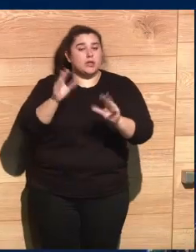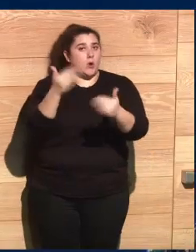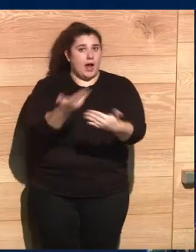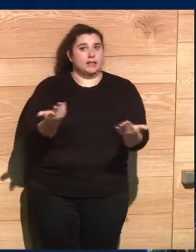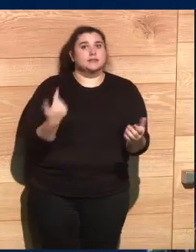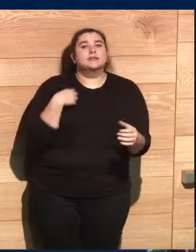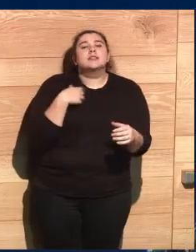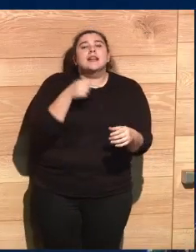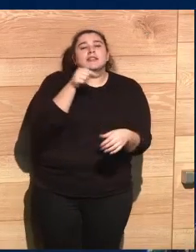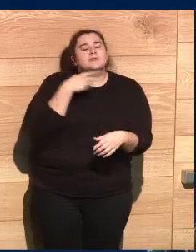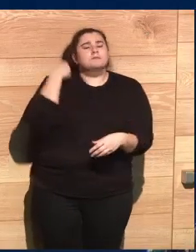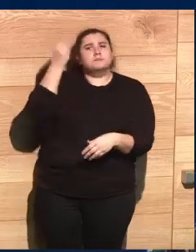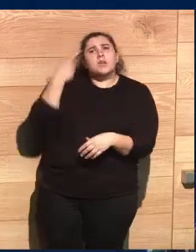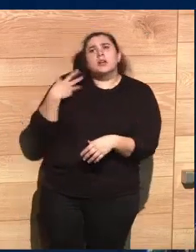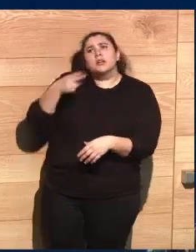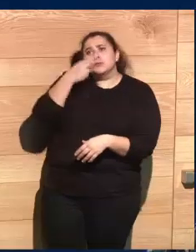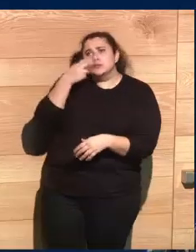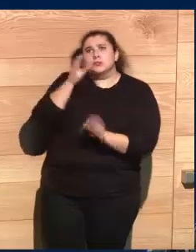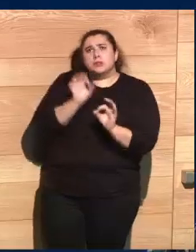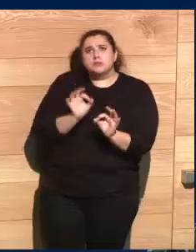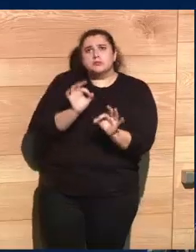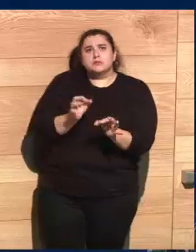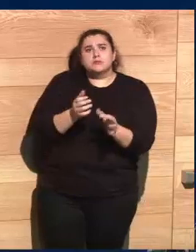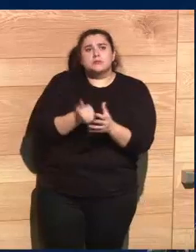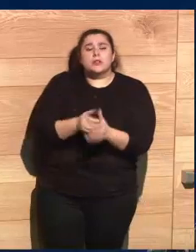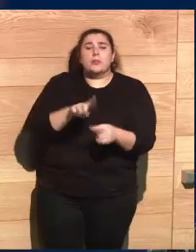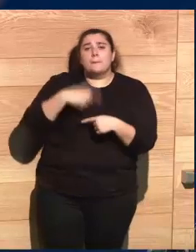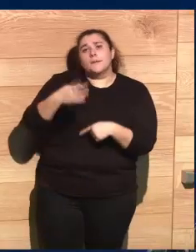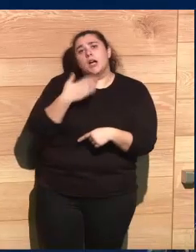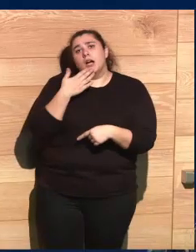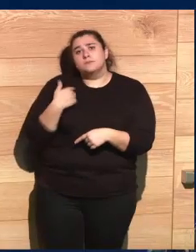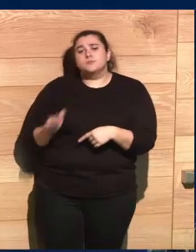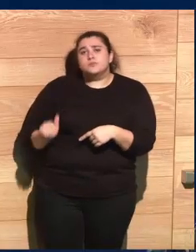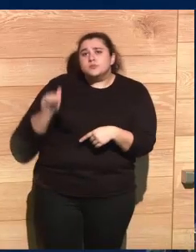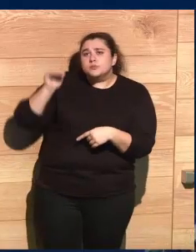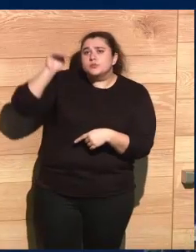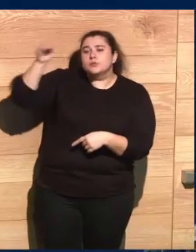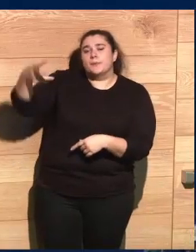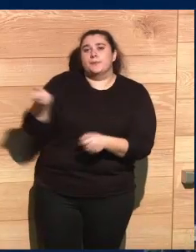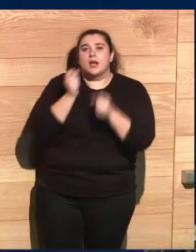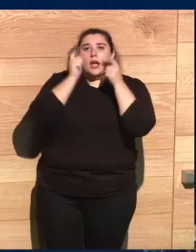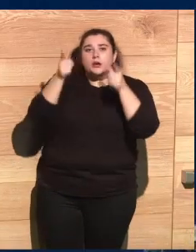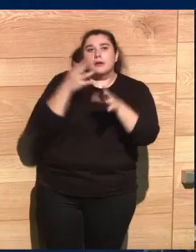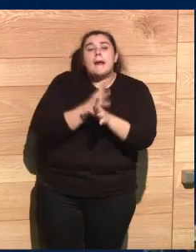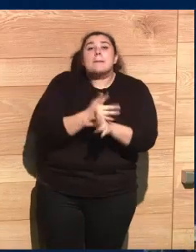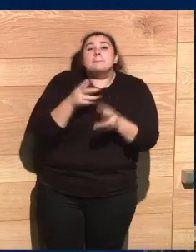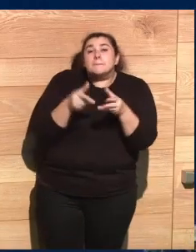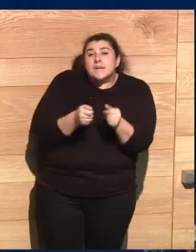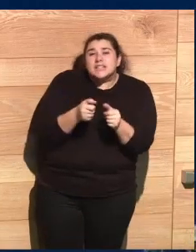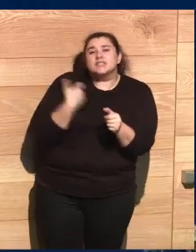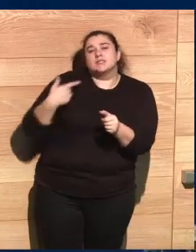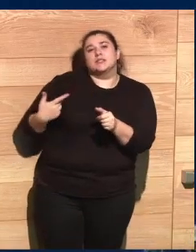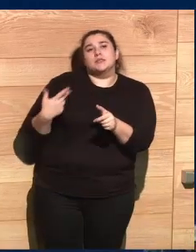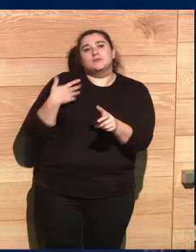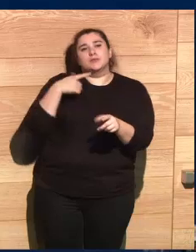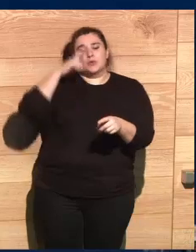hay algo interesante. Y después me fui haciendo mayor y empecé a descubrir que los videojuegos tienen más importancia y reflejan más